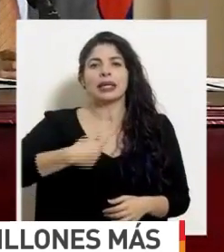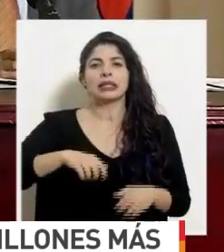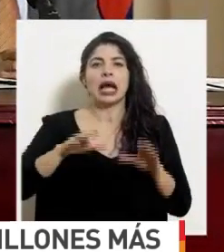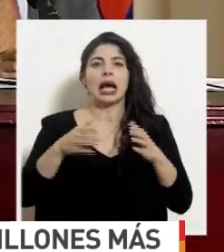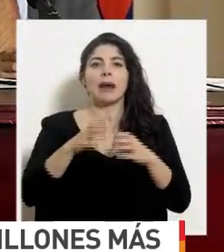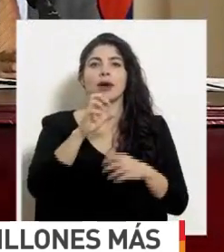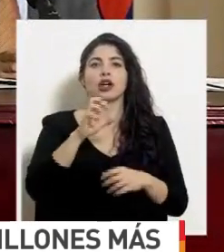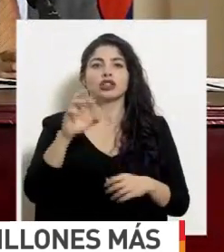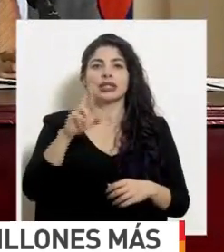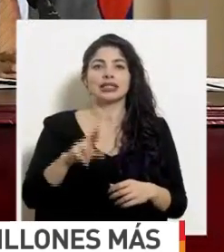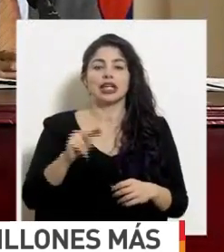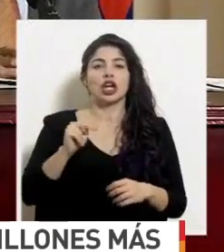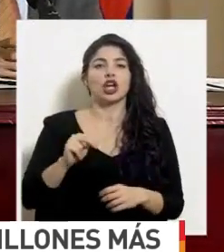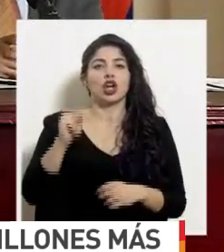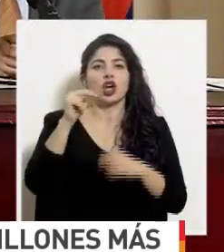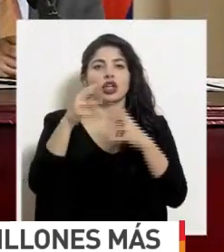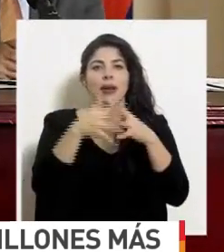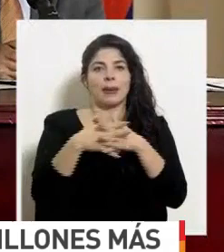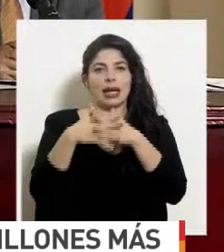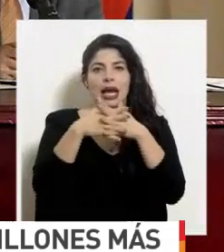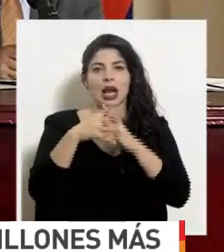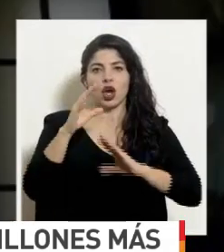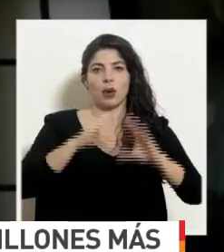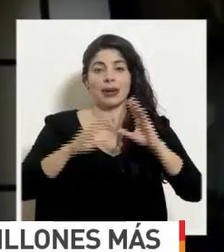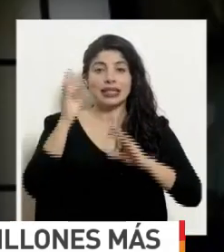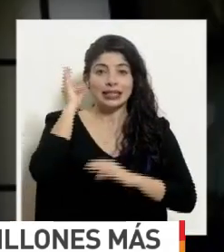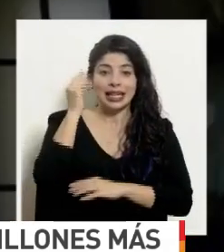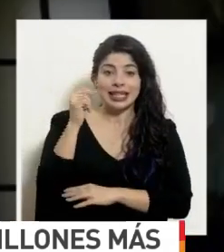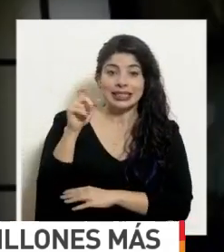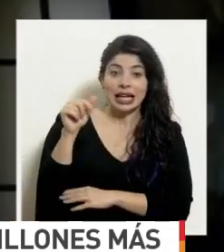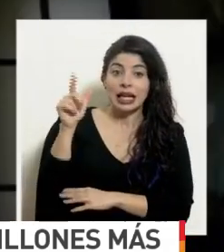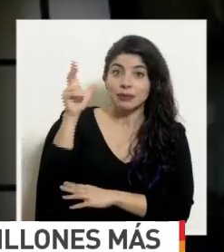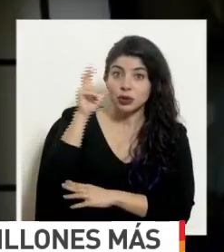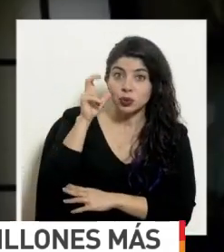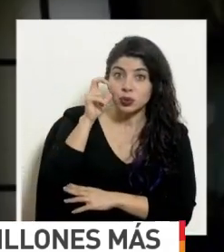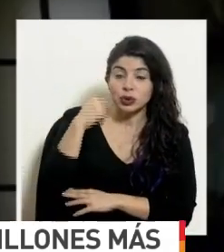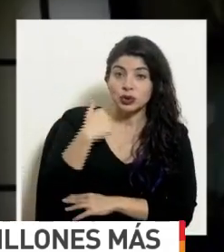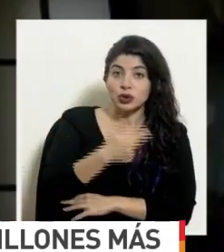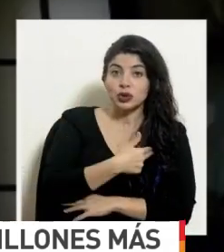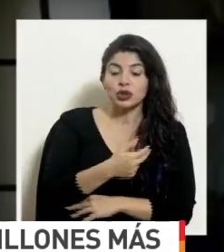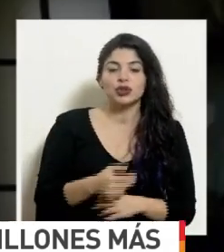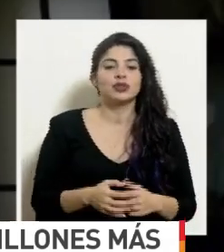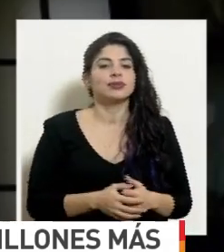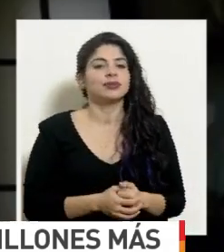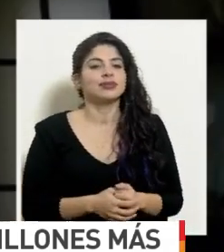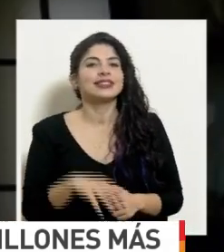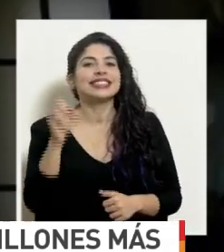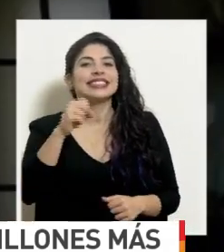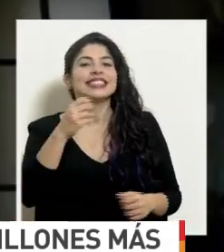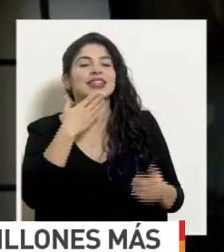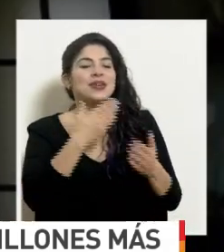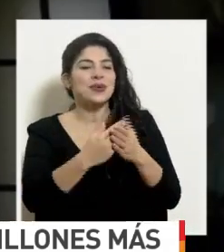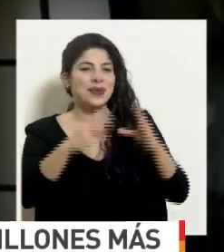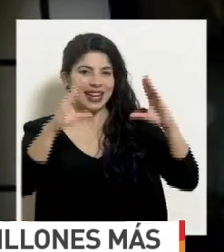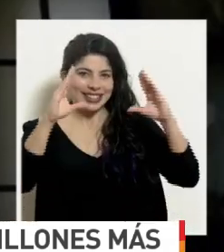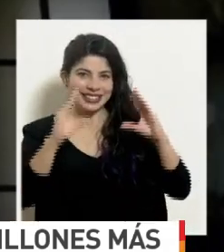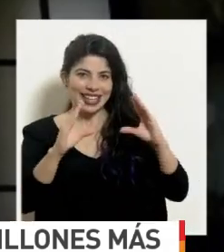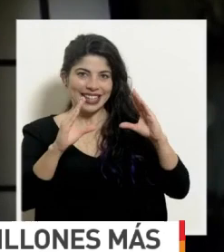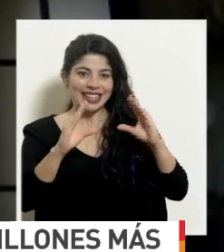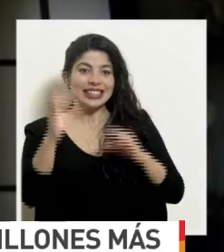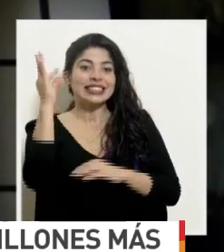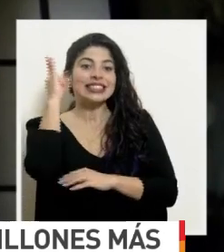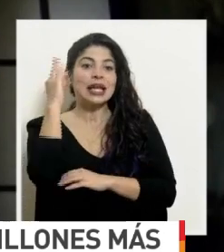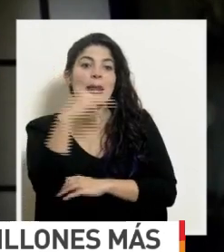Costarricense Norteamericana de Comercio. Señora Gisela, ¿nos escucha? Sí, muy buenas tardes a la